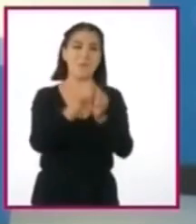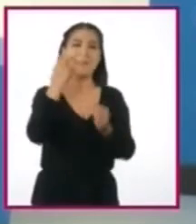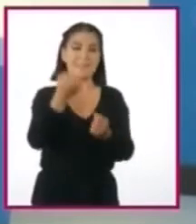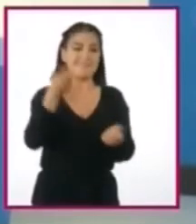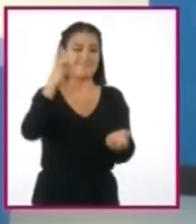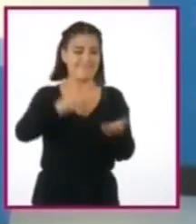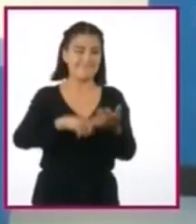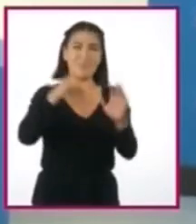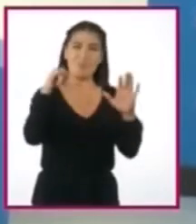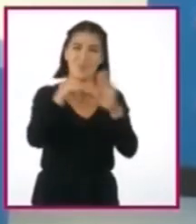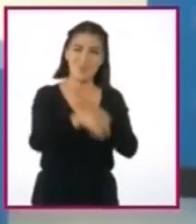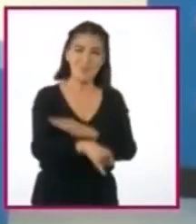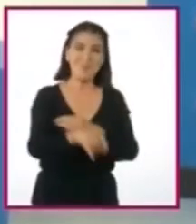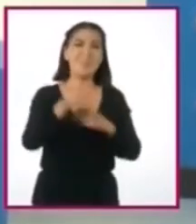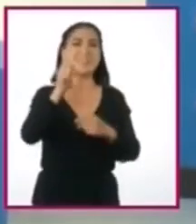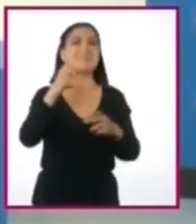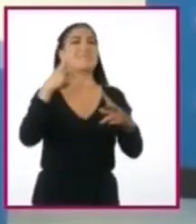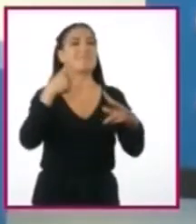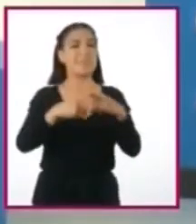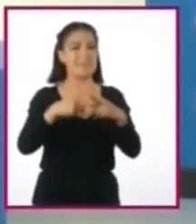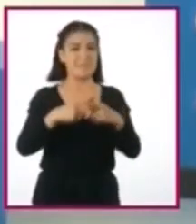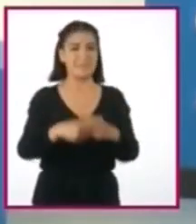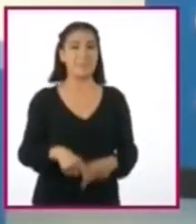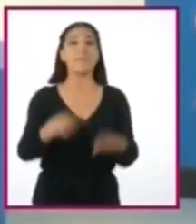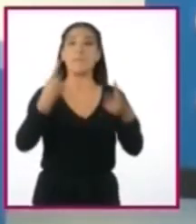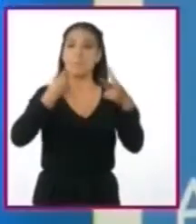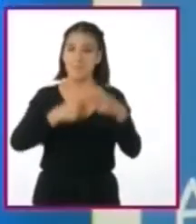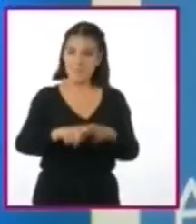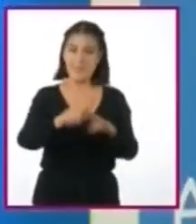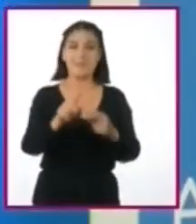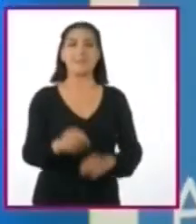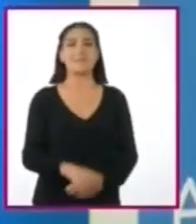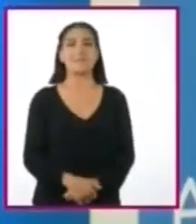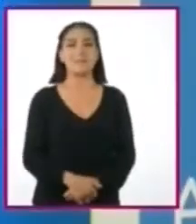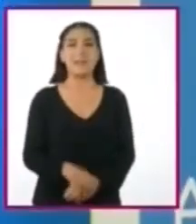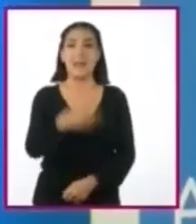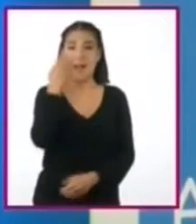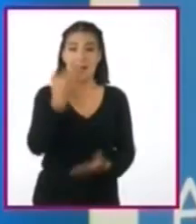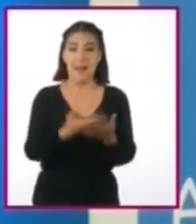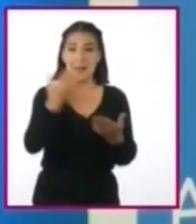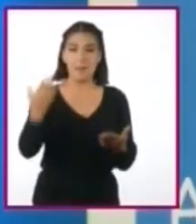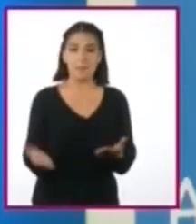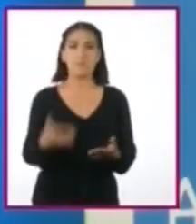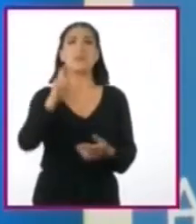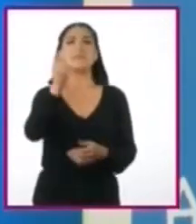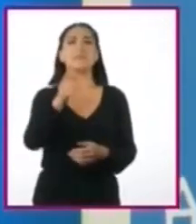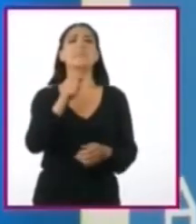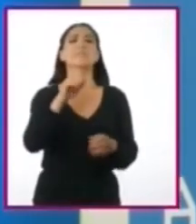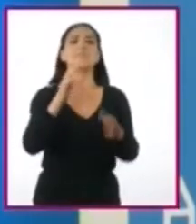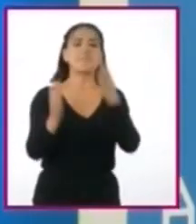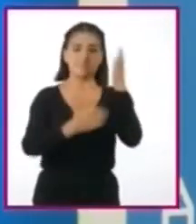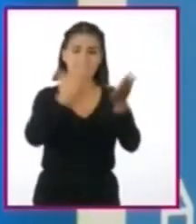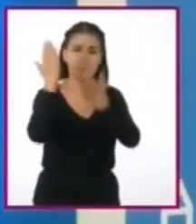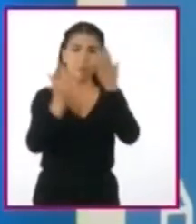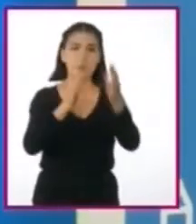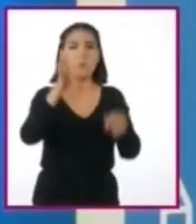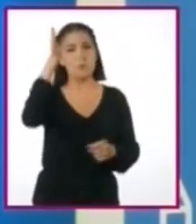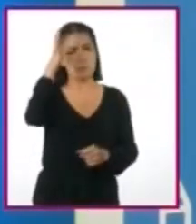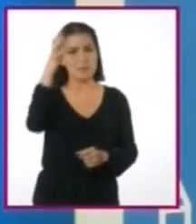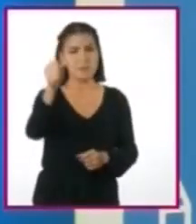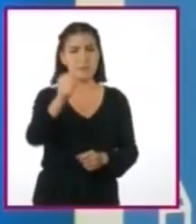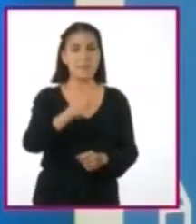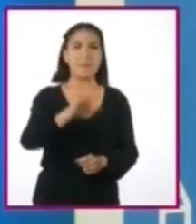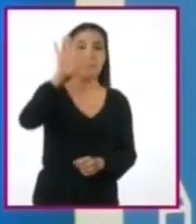nueva aventura matemática. Comenzamos. En esta ocasión nos corresponde estudiar el concepto de